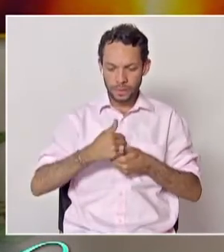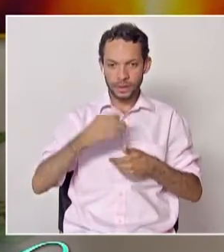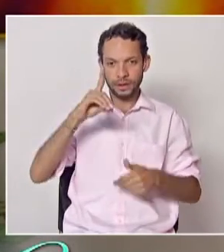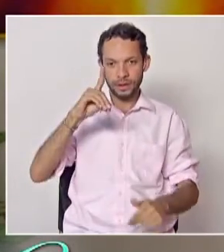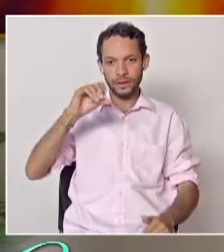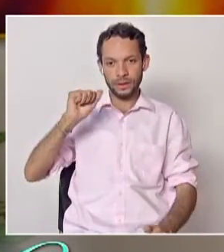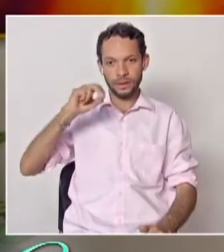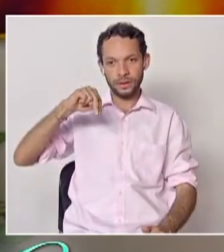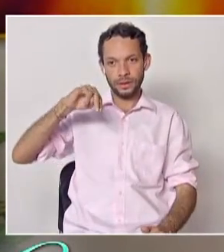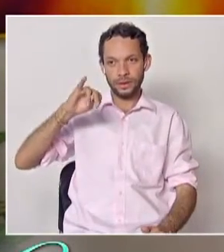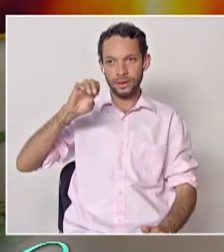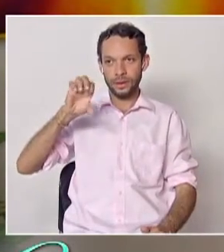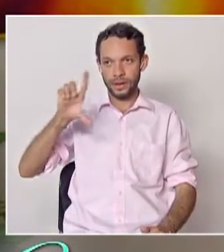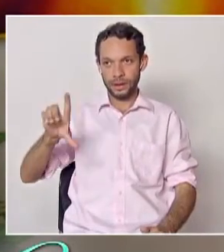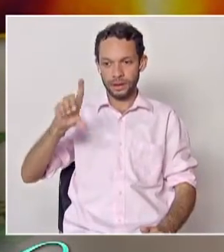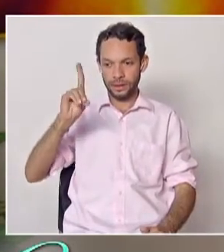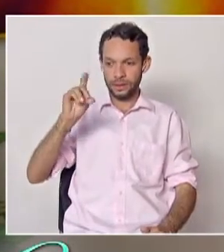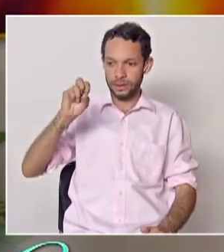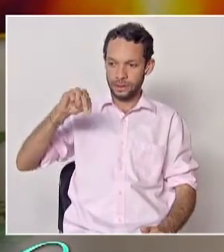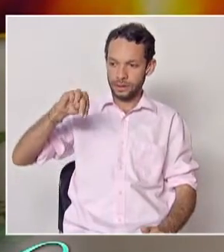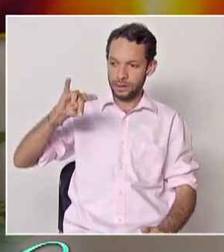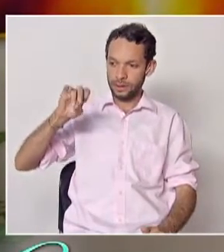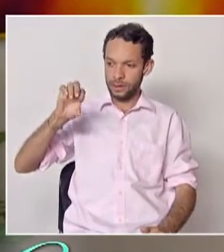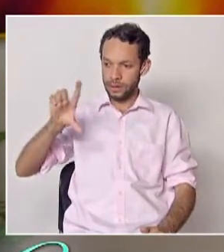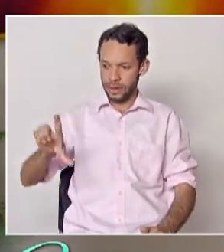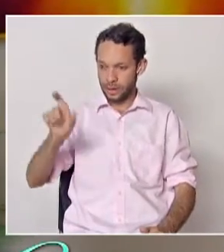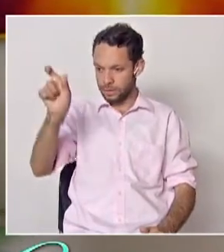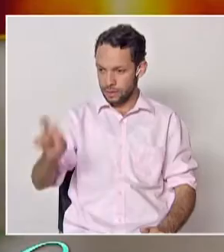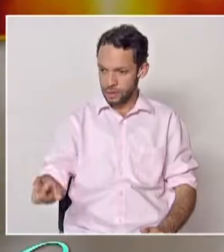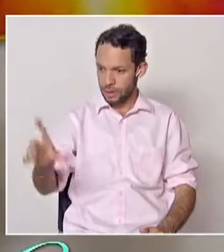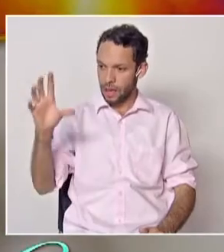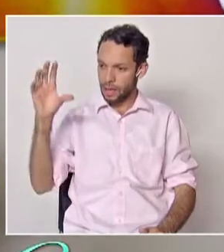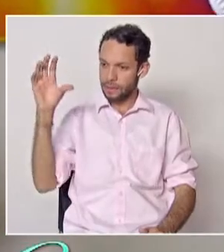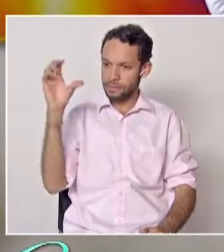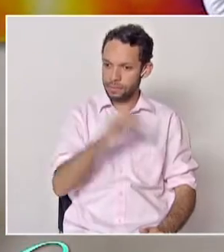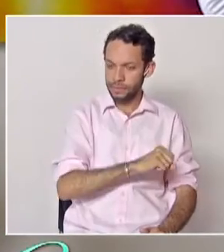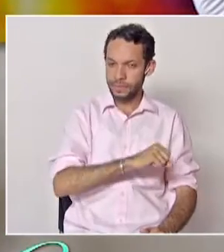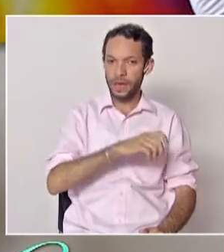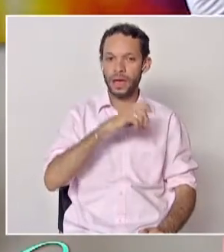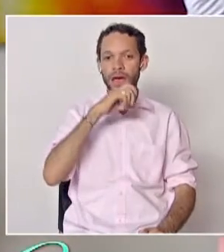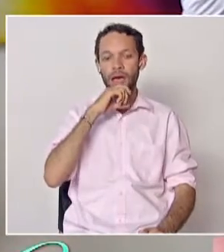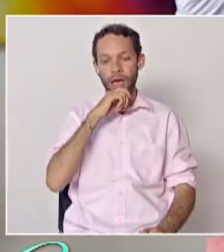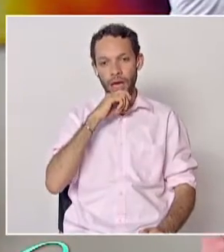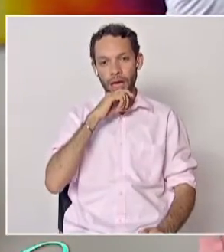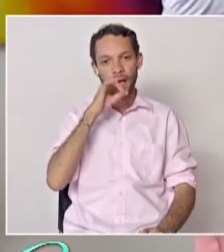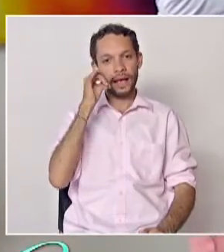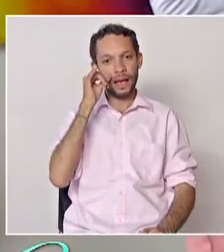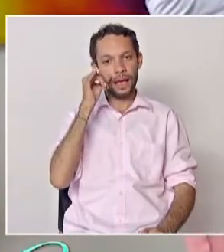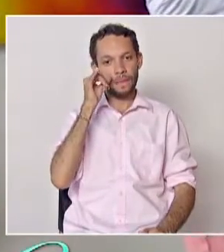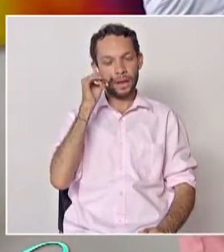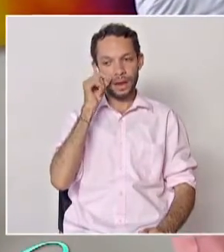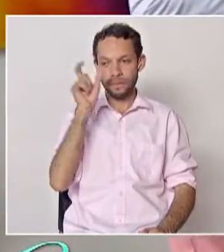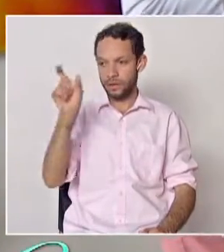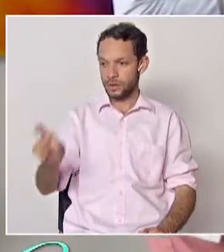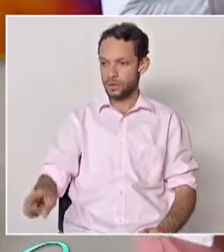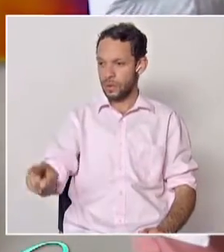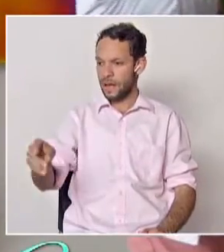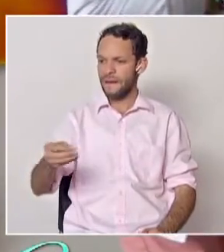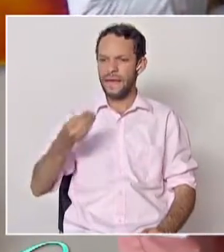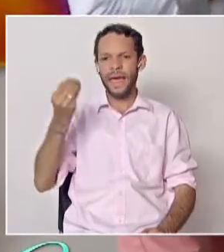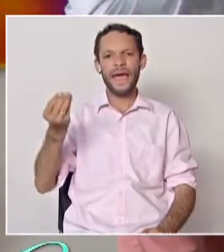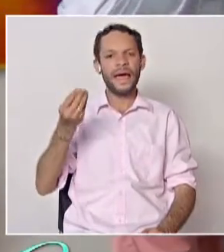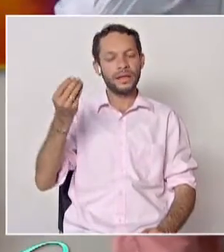minutico porque hay algo que baja hacia allá, que la gente debe entender y darle la espalda a la cámara. Entonces, la